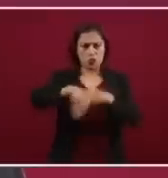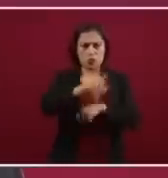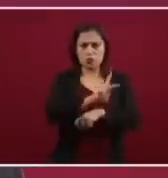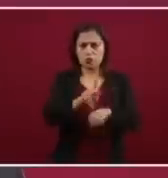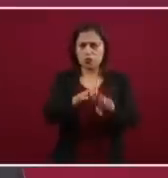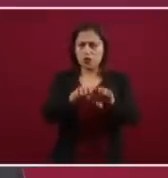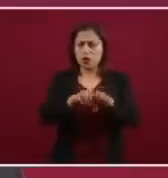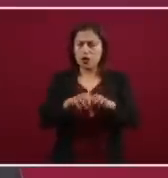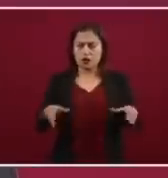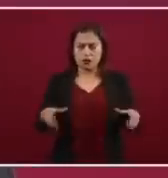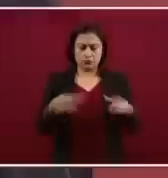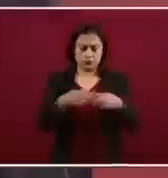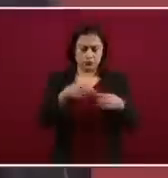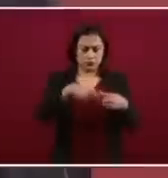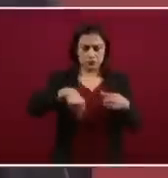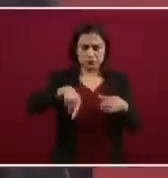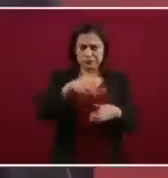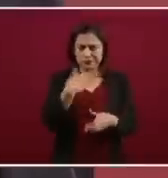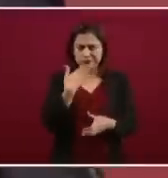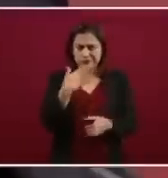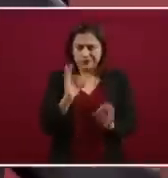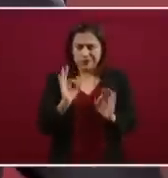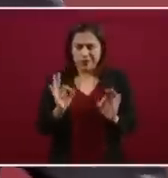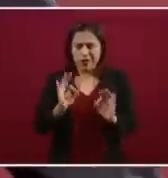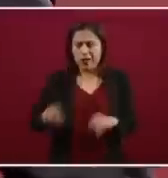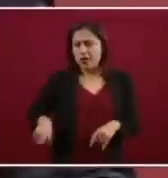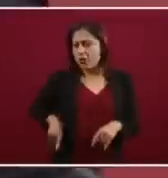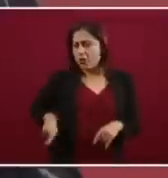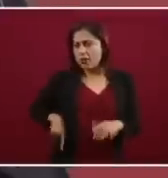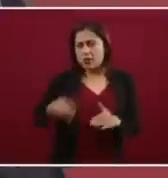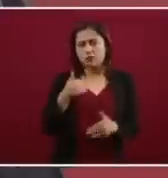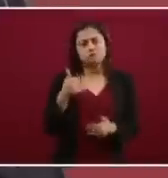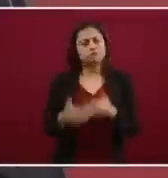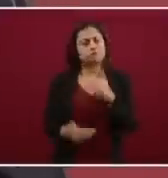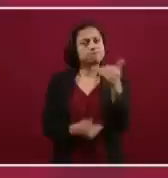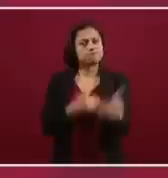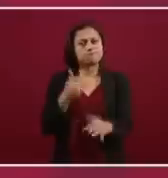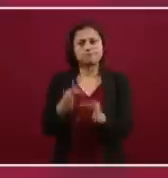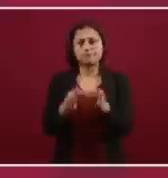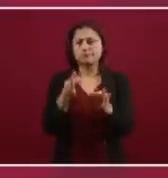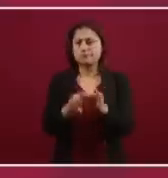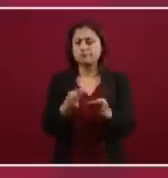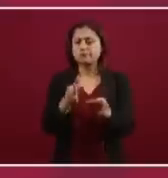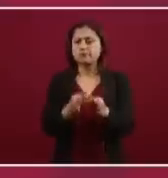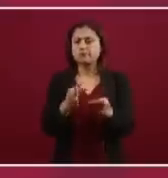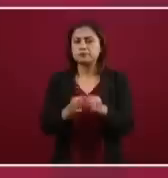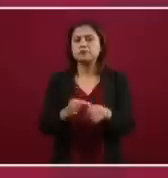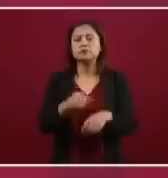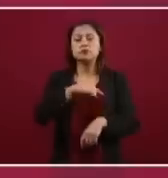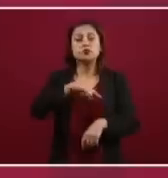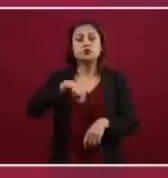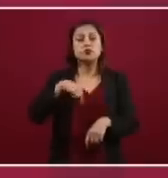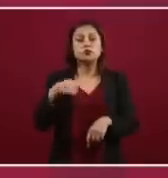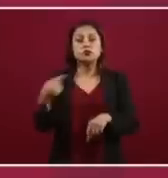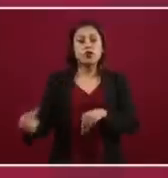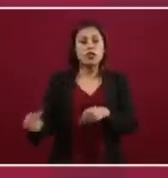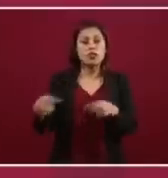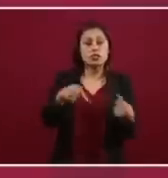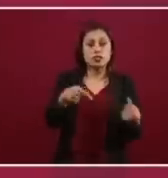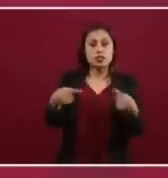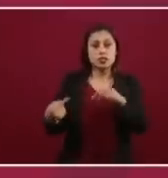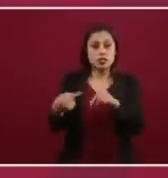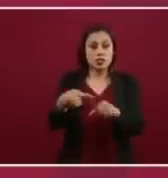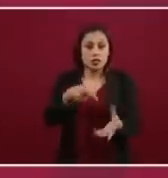Va muy bien el gobierno, no tenemos diferencias al